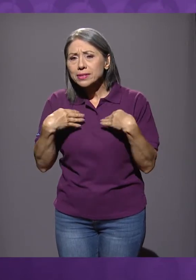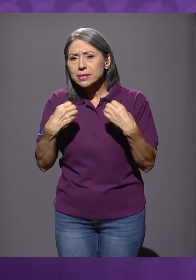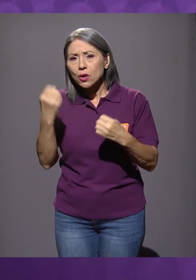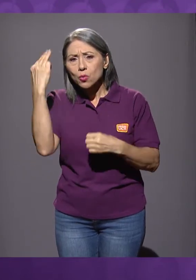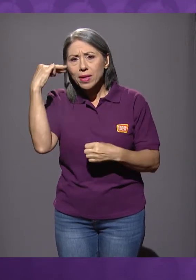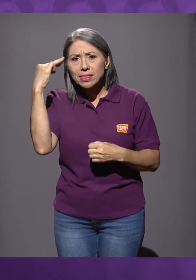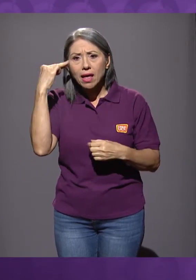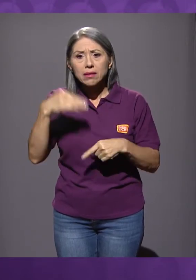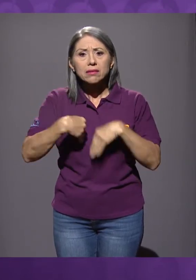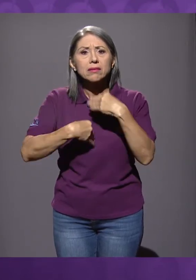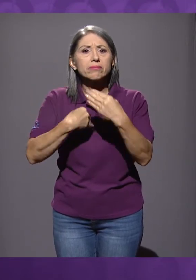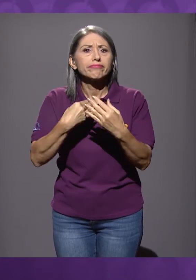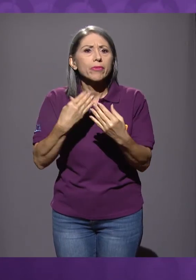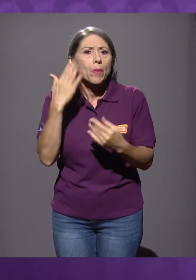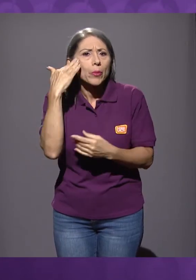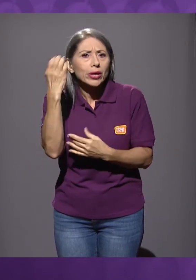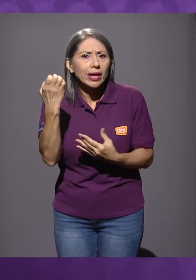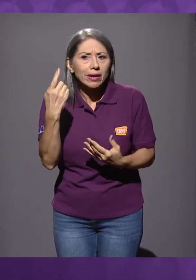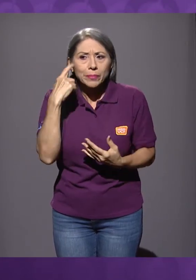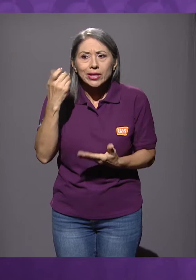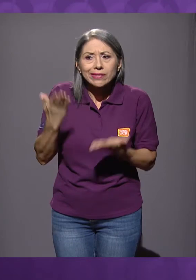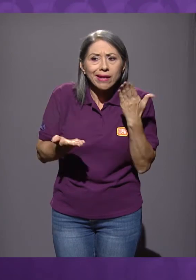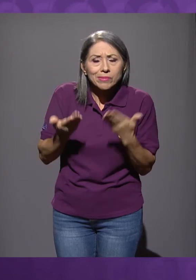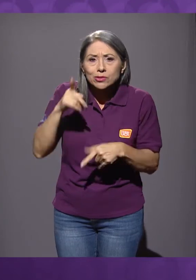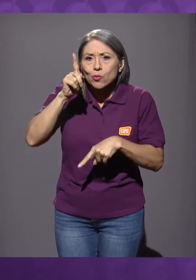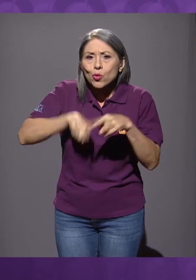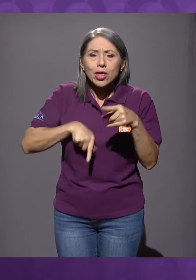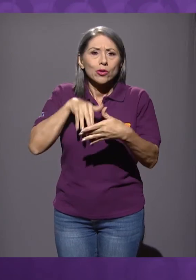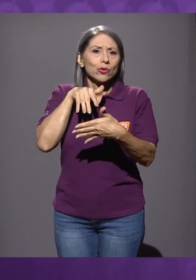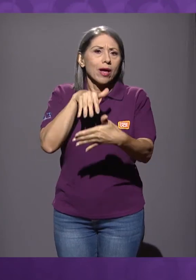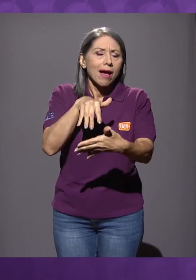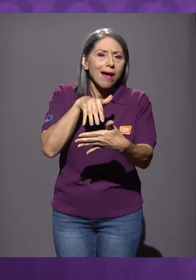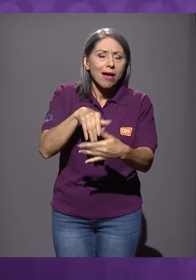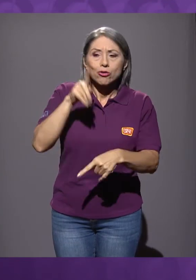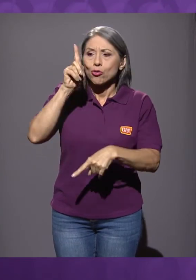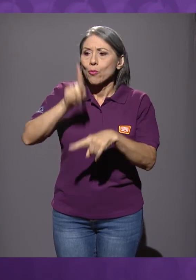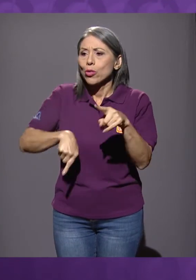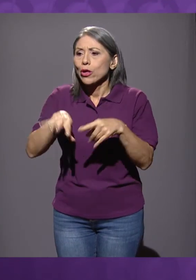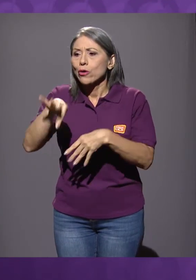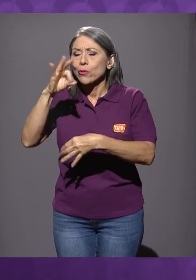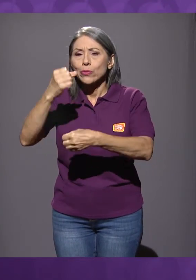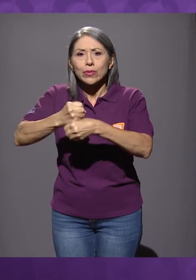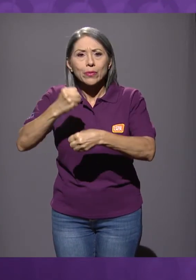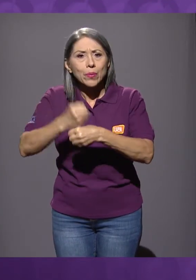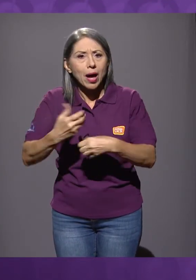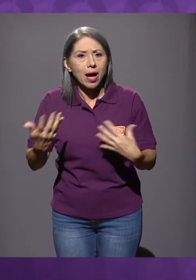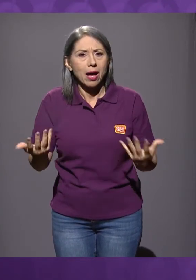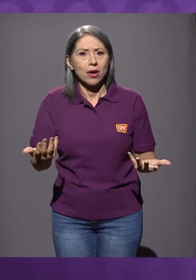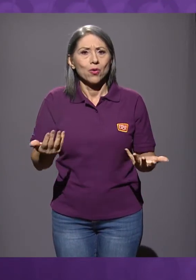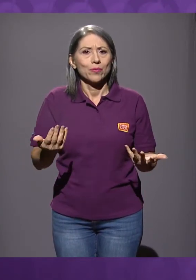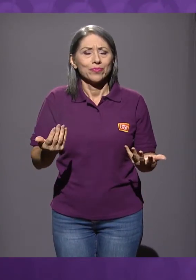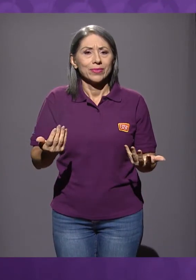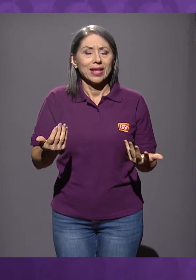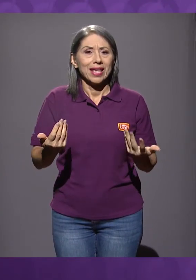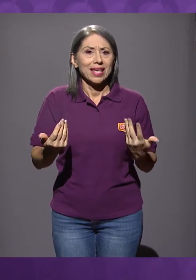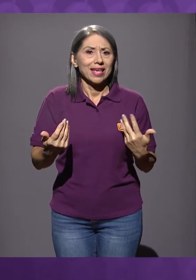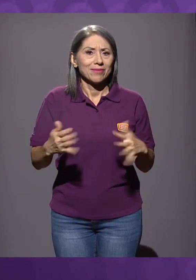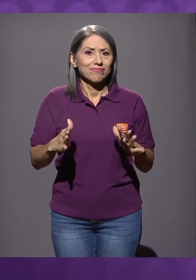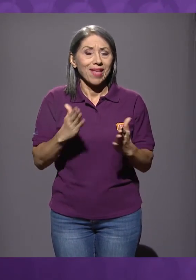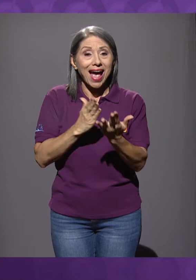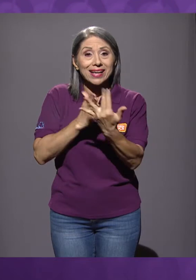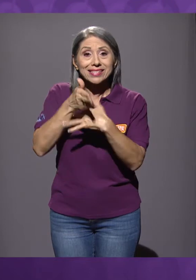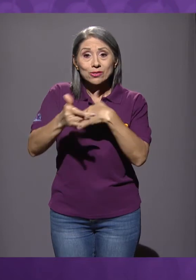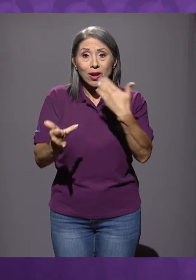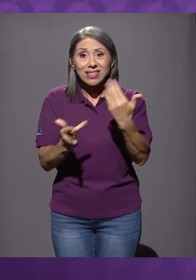de no tener oportunidades de educarse, de no tener acceso al empleo, de lo que mencionábamos en el bloque anterior, las brechas